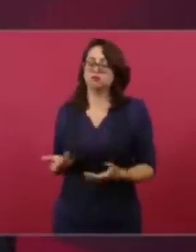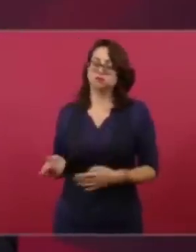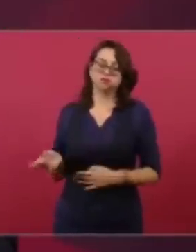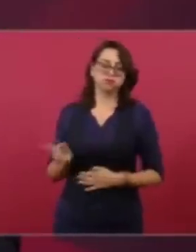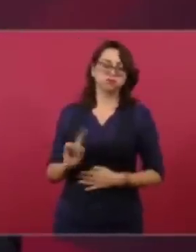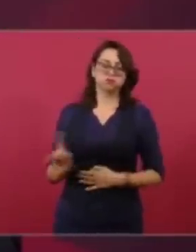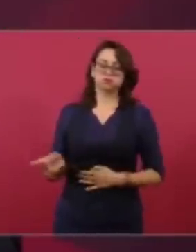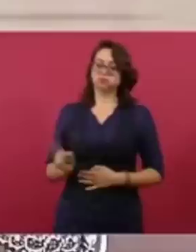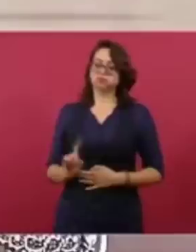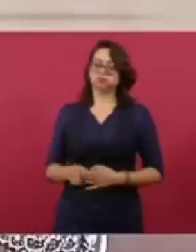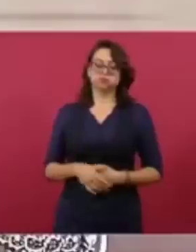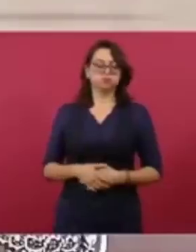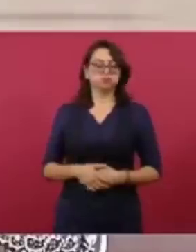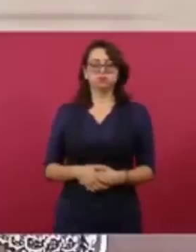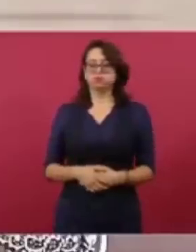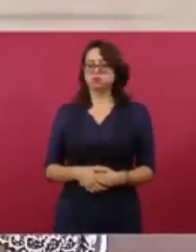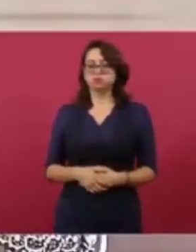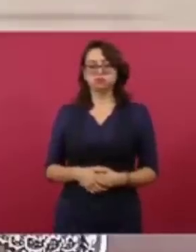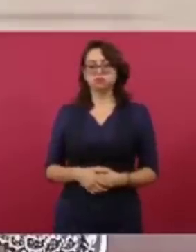en cómplice.